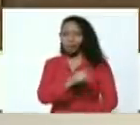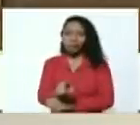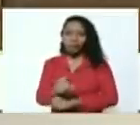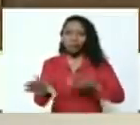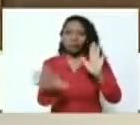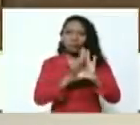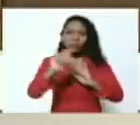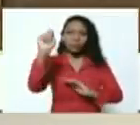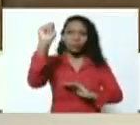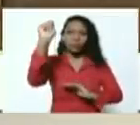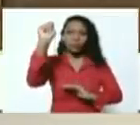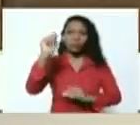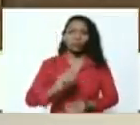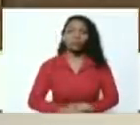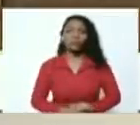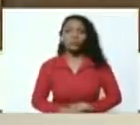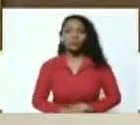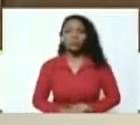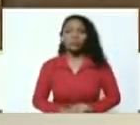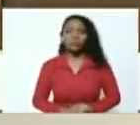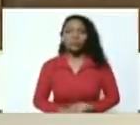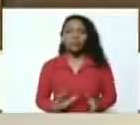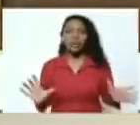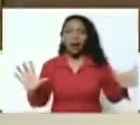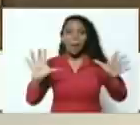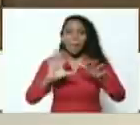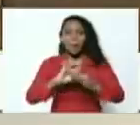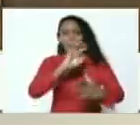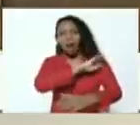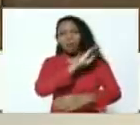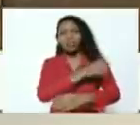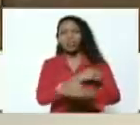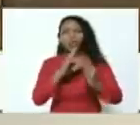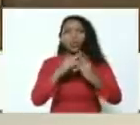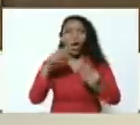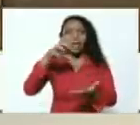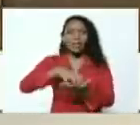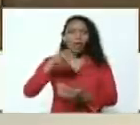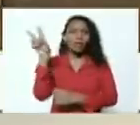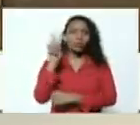constitución. A unir esfuerzos de todo el Estado venezolano.